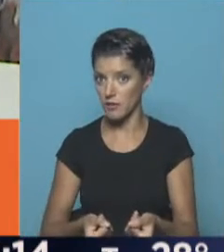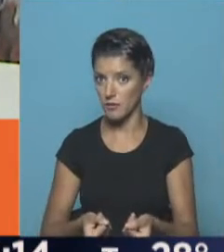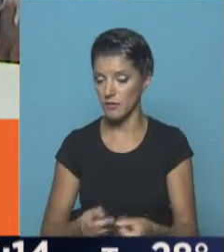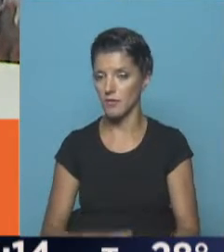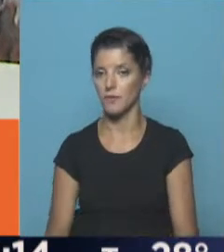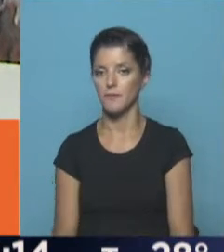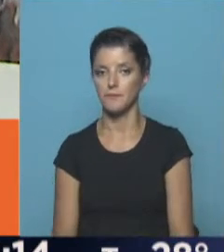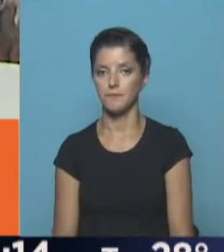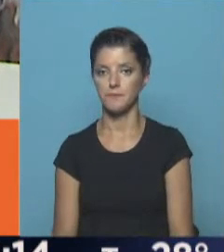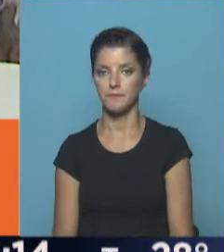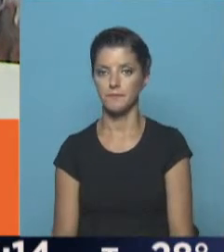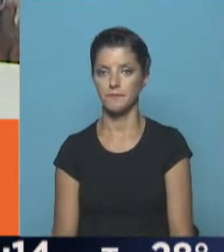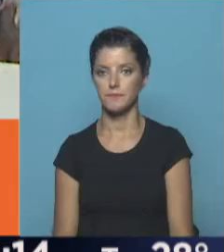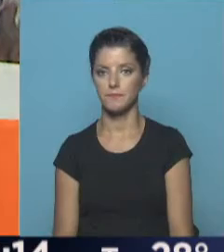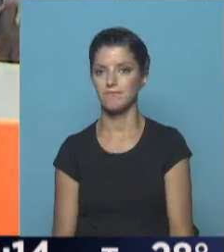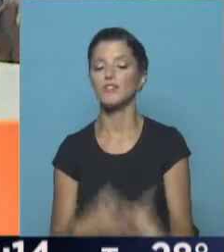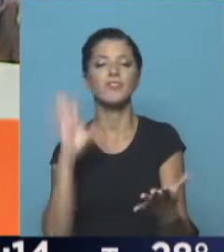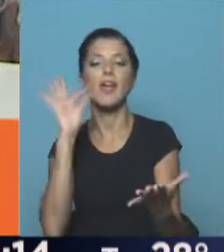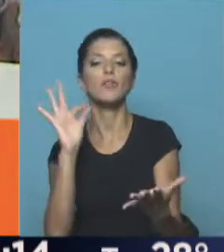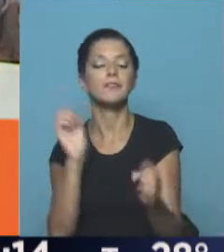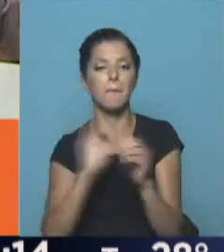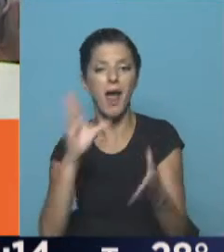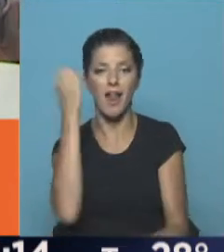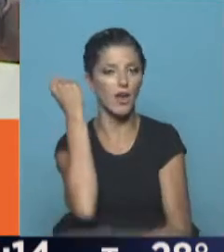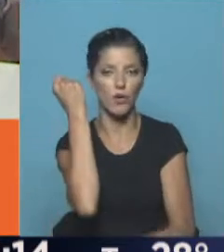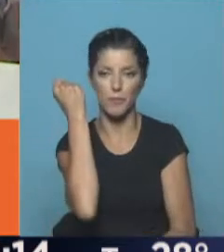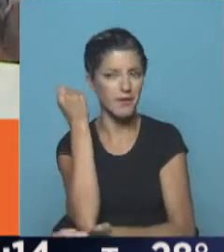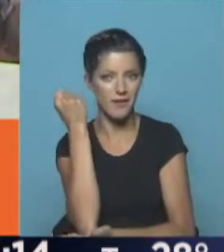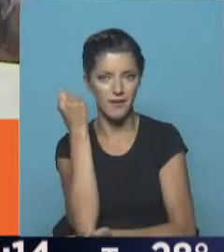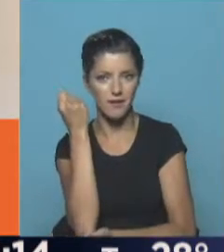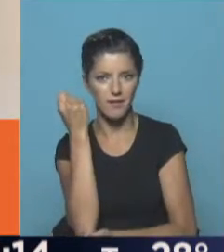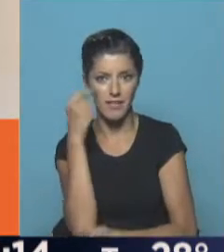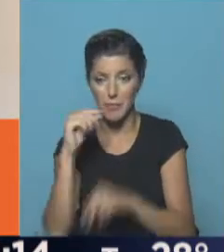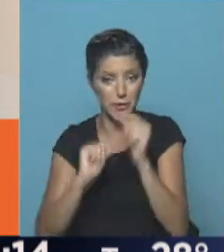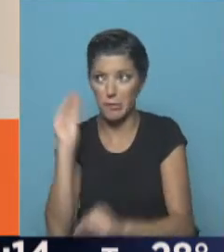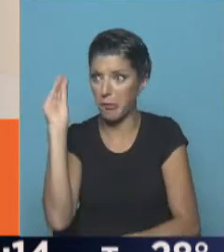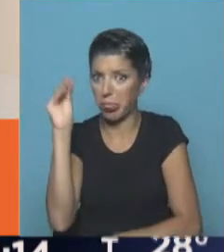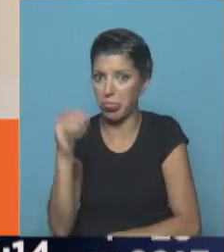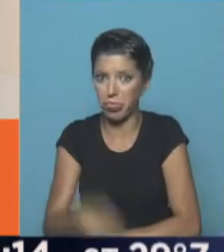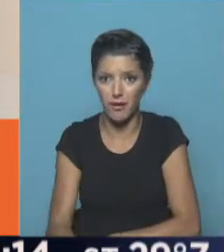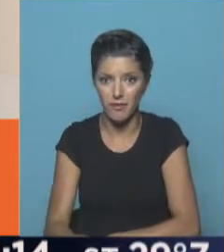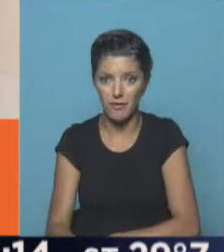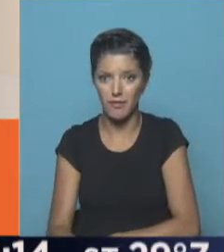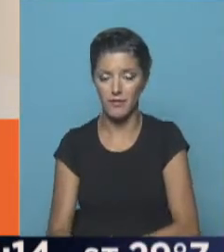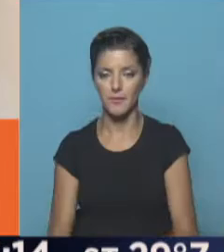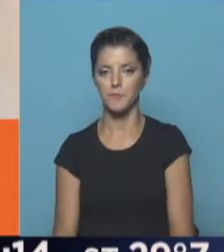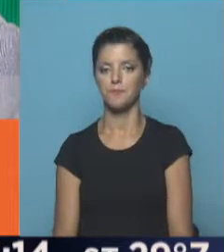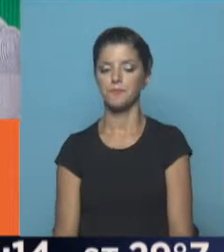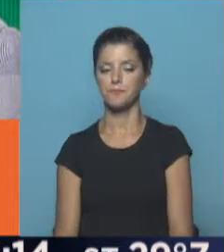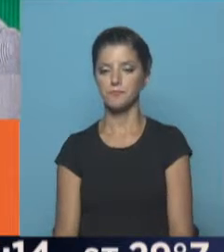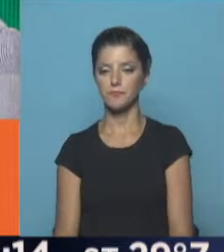hay hay algo que no funciona en todo esto que es la economía la economía sigue siendo raúl y yo te voy a preguntar a mí cada propósito de esto